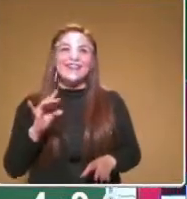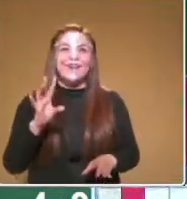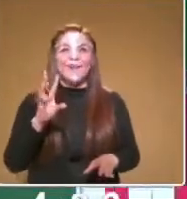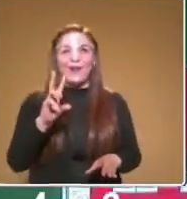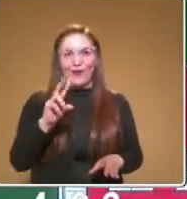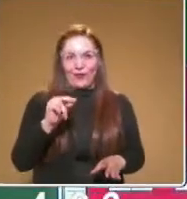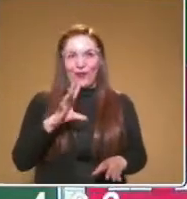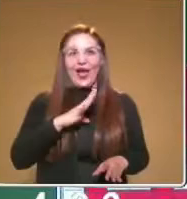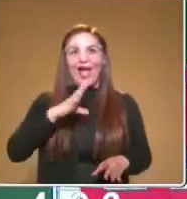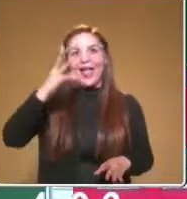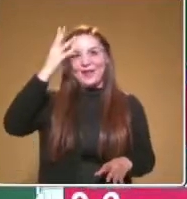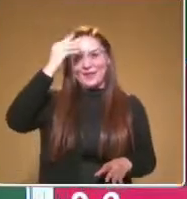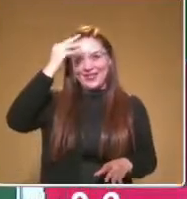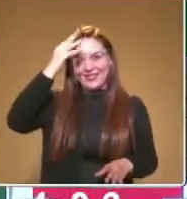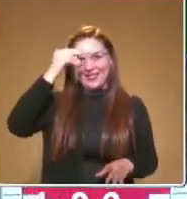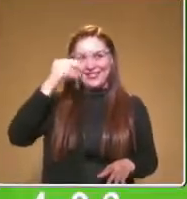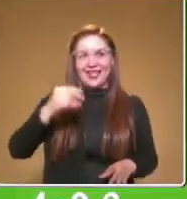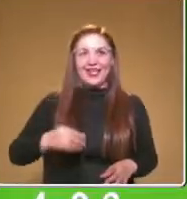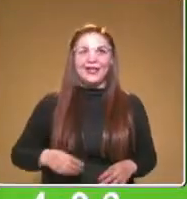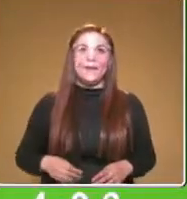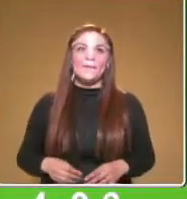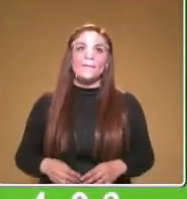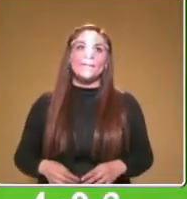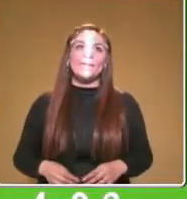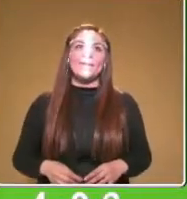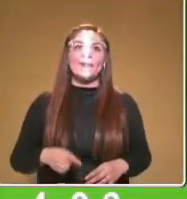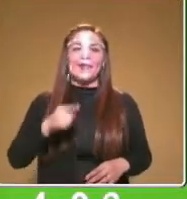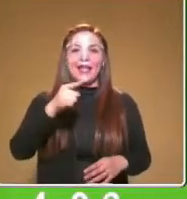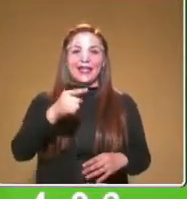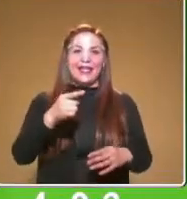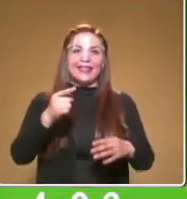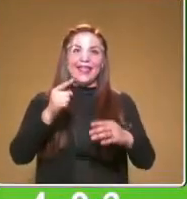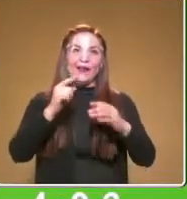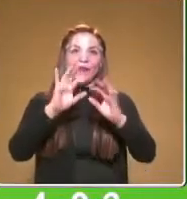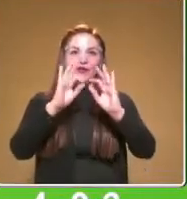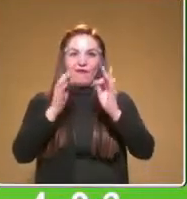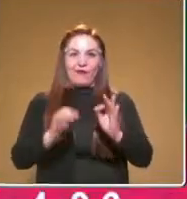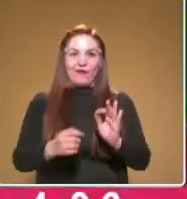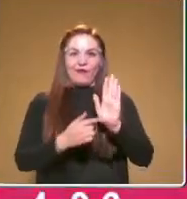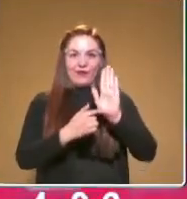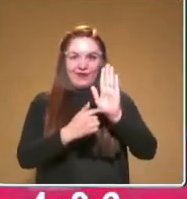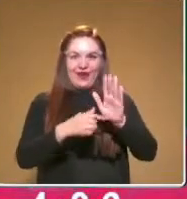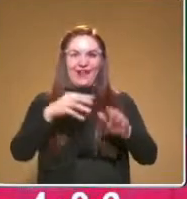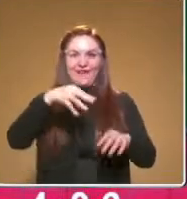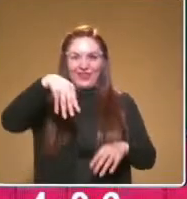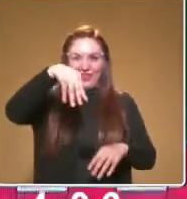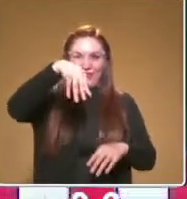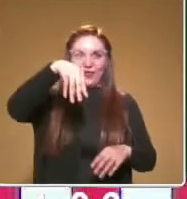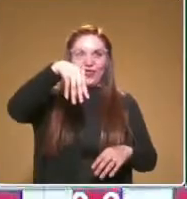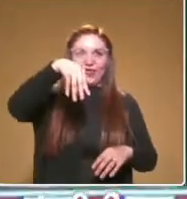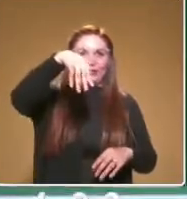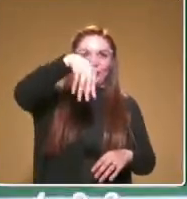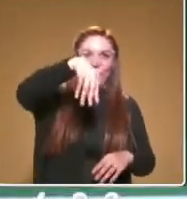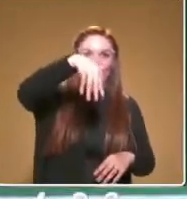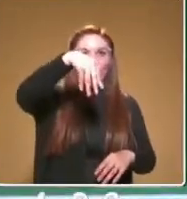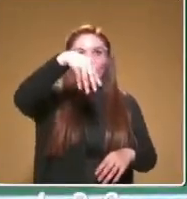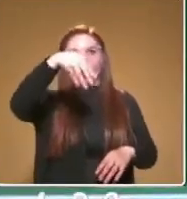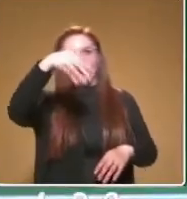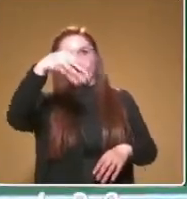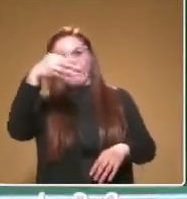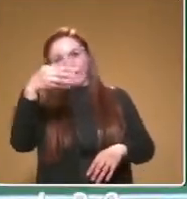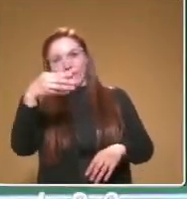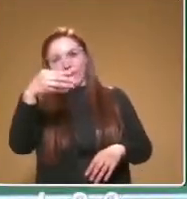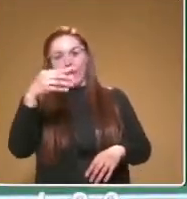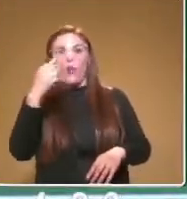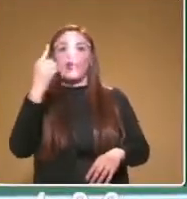okay. No, ¿verdad? Entonces, ¿lo podemos repetir, maestra? Uh-huh. Está aquí nuestra figura, que en este caso es este fantasmita. Si yo lo giro un